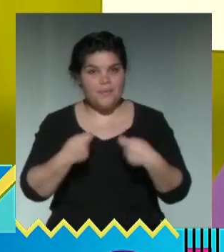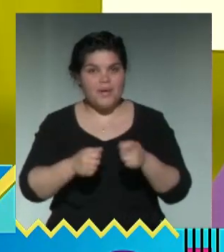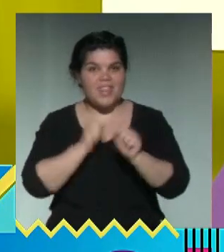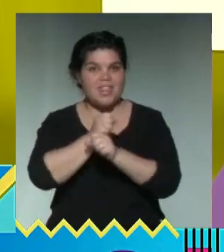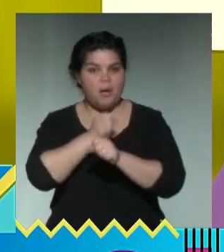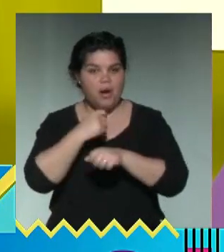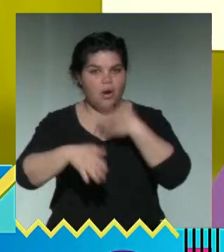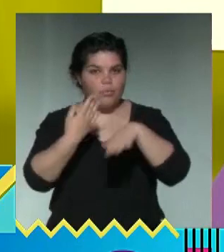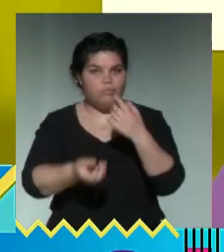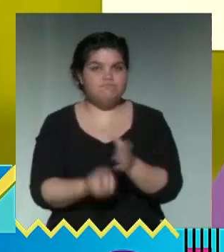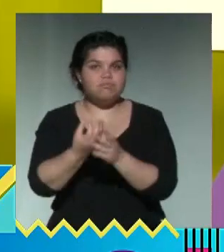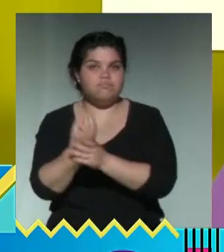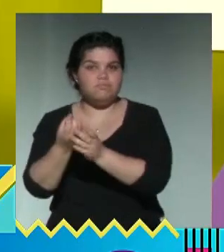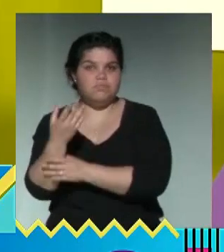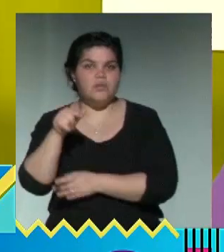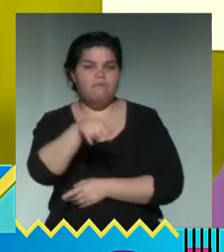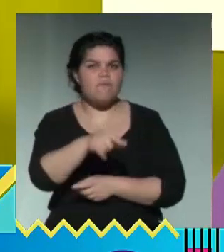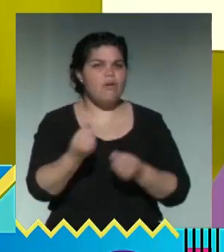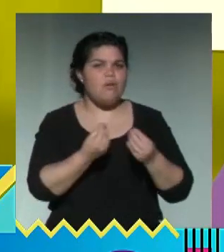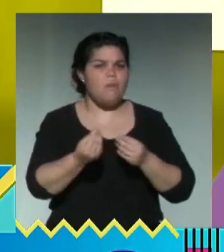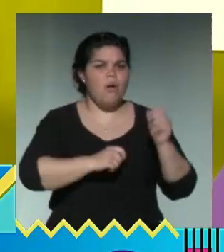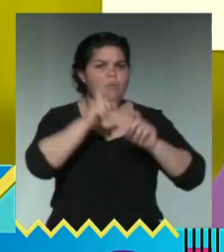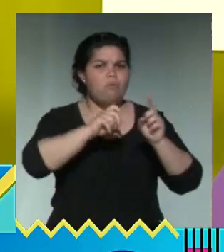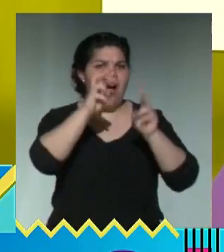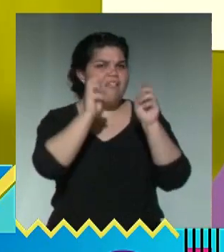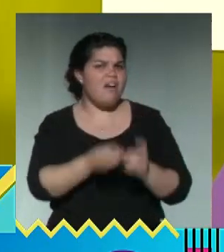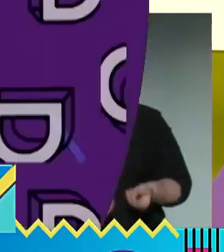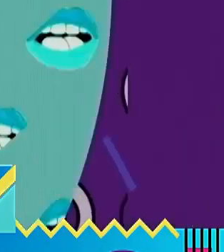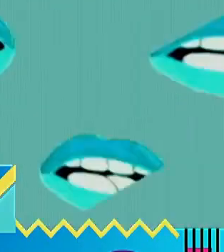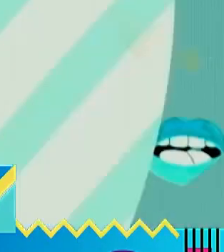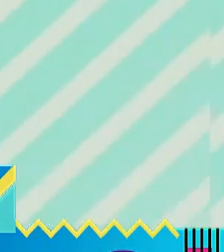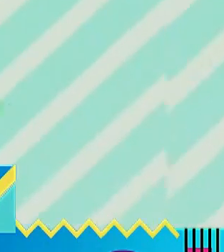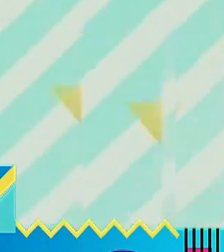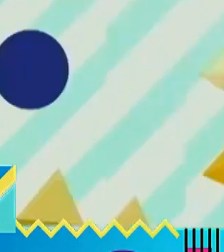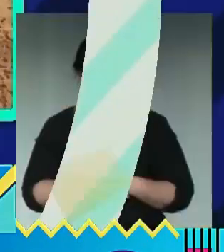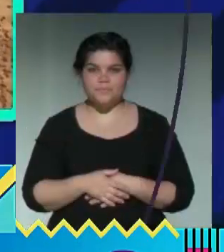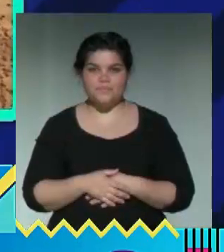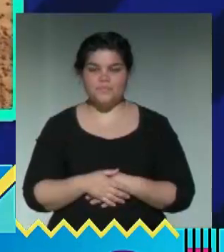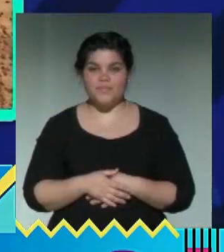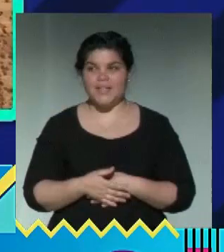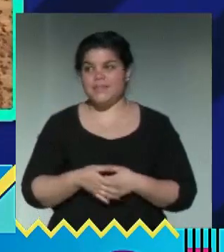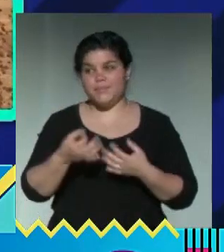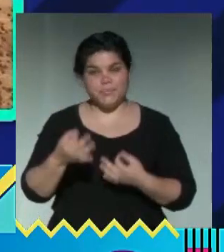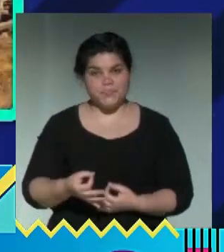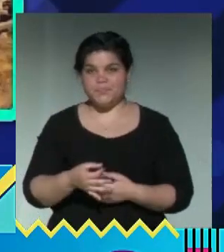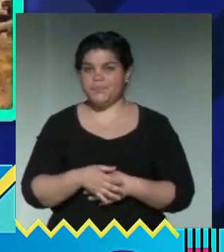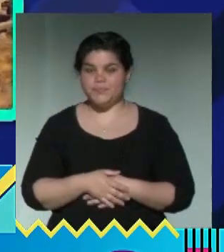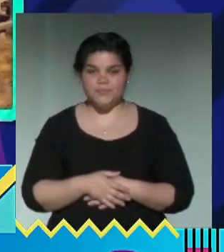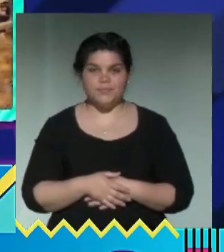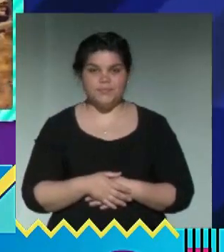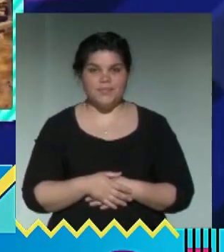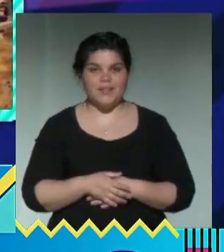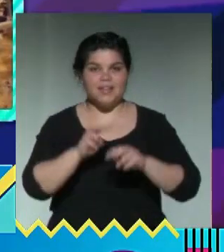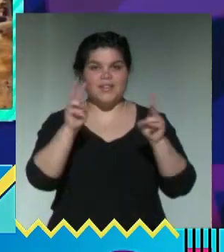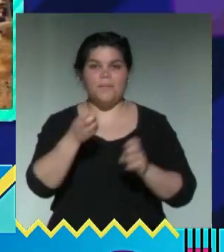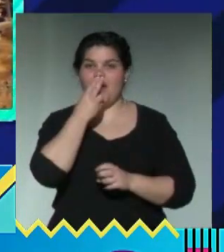empleo. Preguntarte a vos, ¿cuál es el balance que haces en relación a las energías renovables? Bueno, indudablemente lo que se ha hecho en términos de